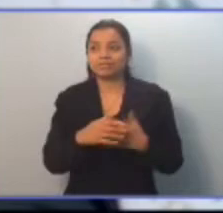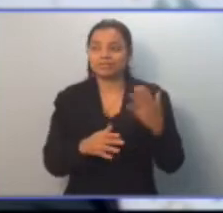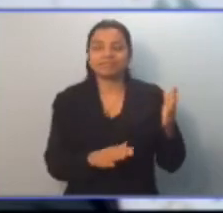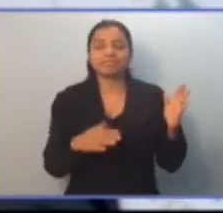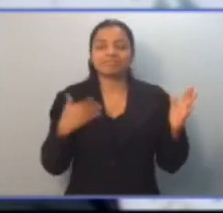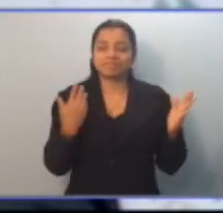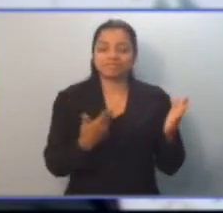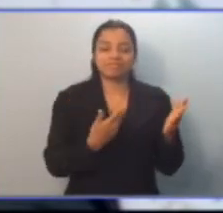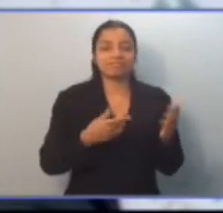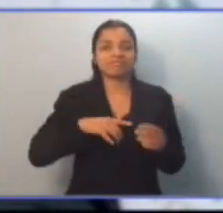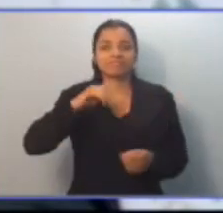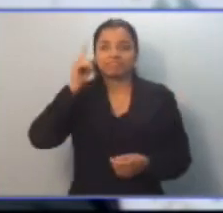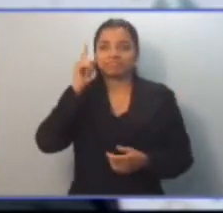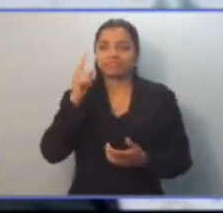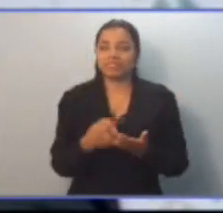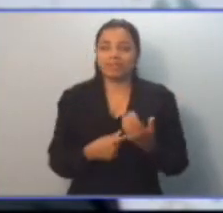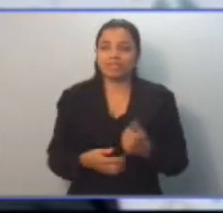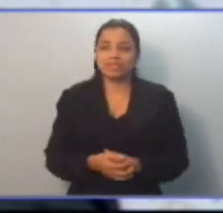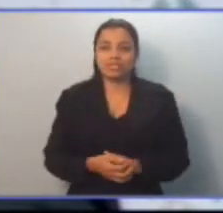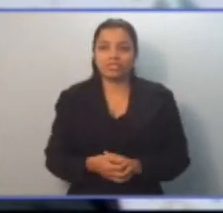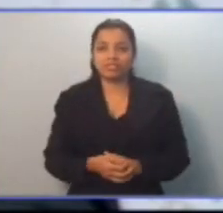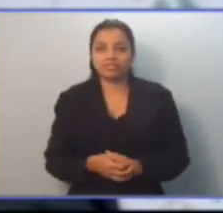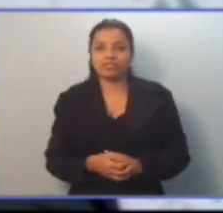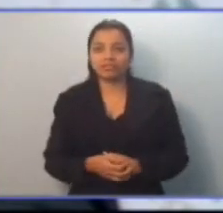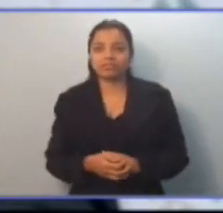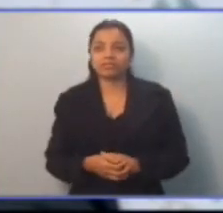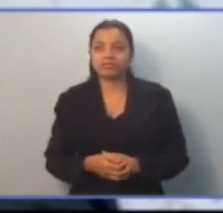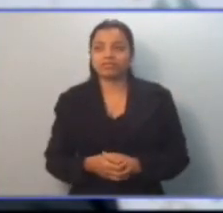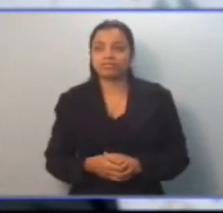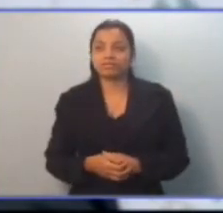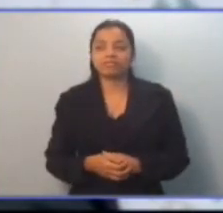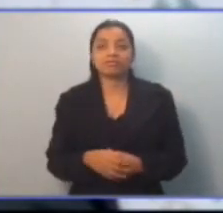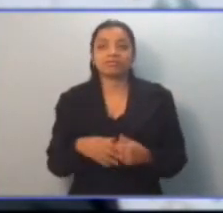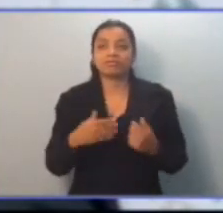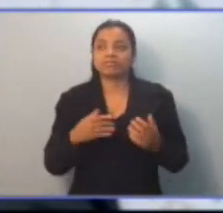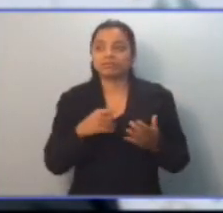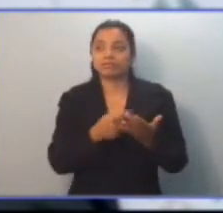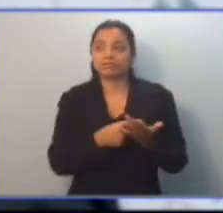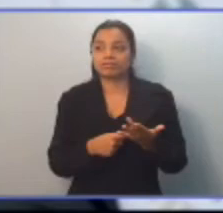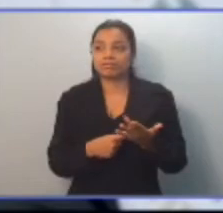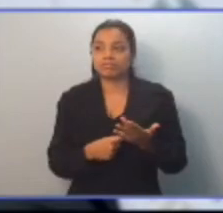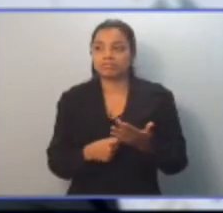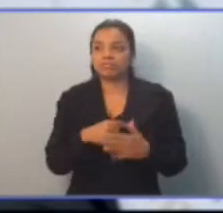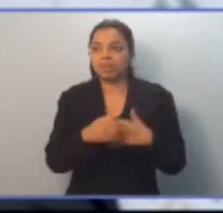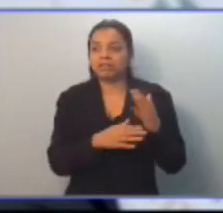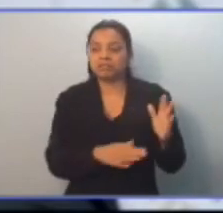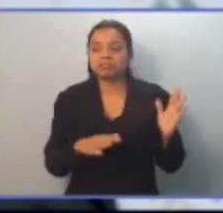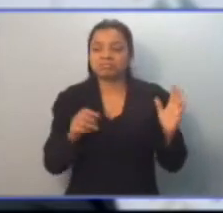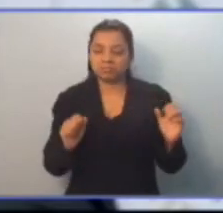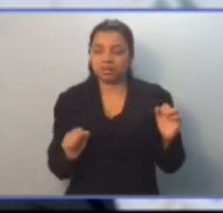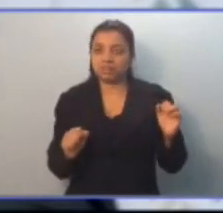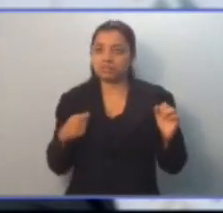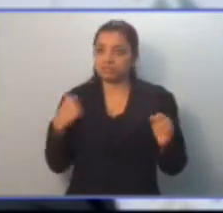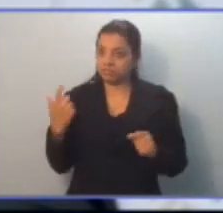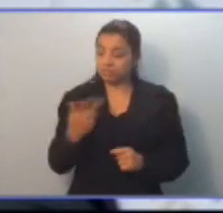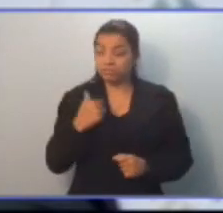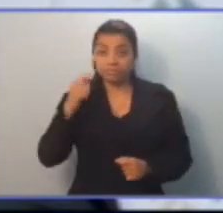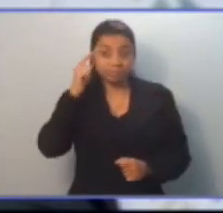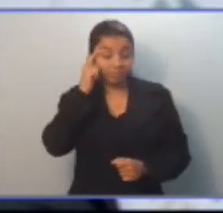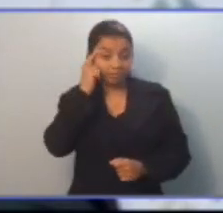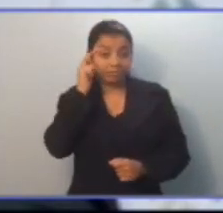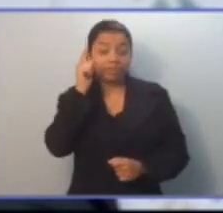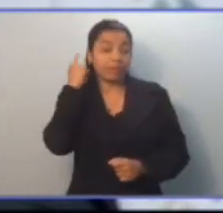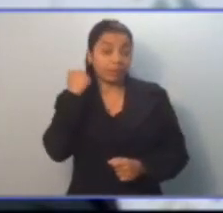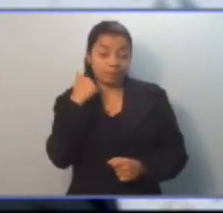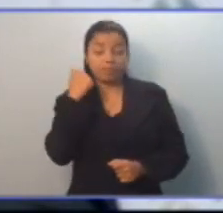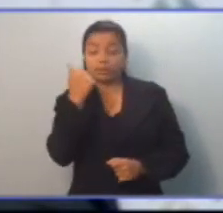maestros, a algunos les parecerá, a otros quizás no, pero al final y al cabo no se duda de su capacidad, del doctor